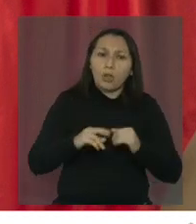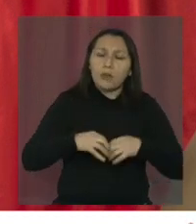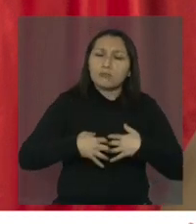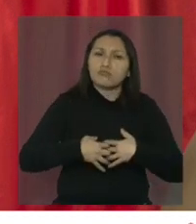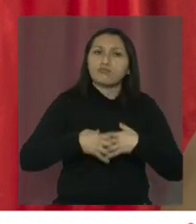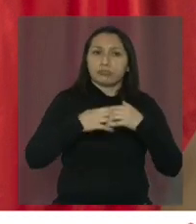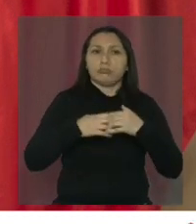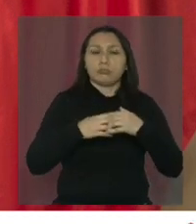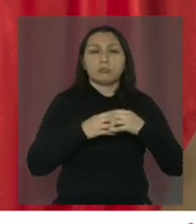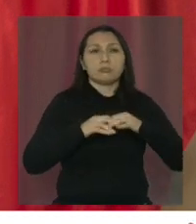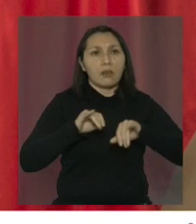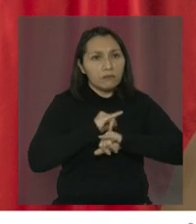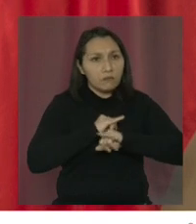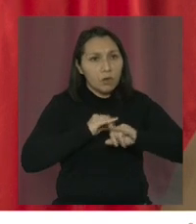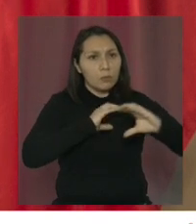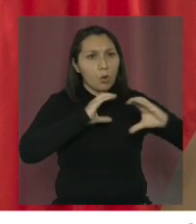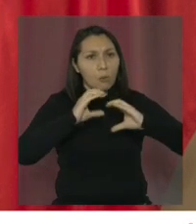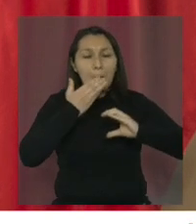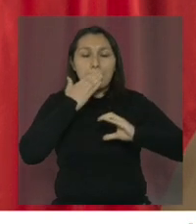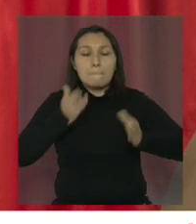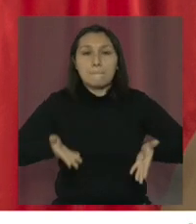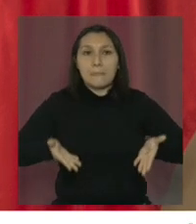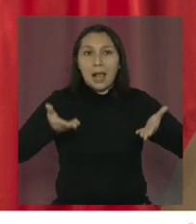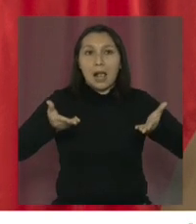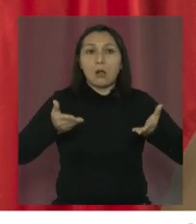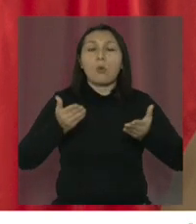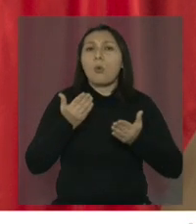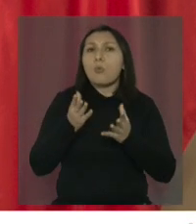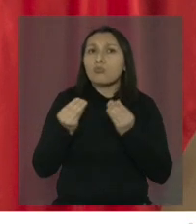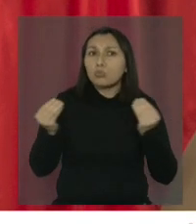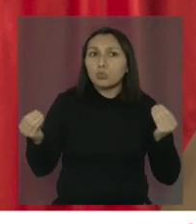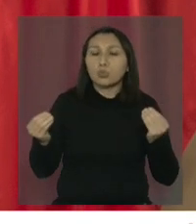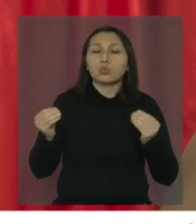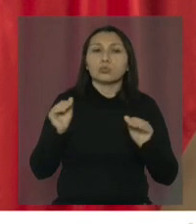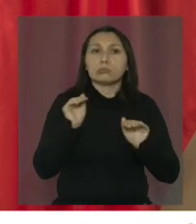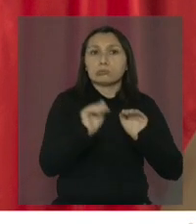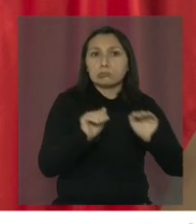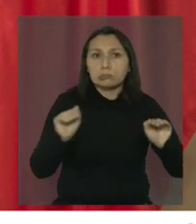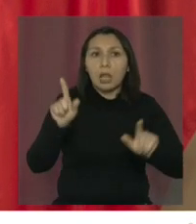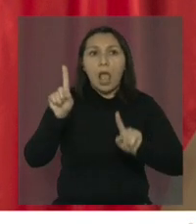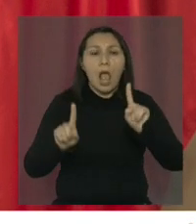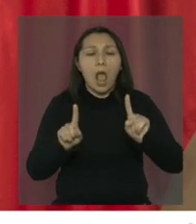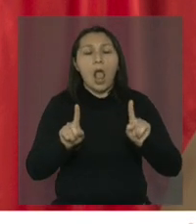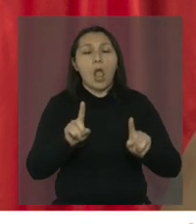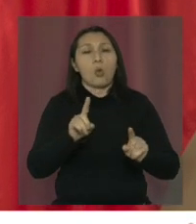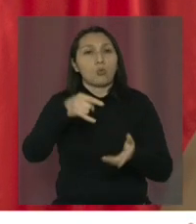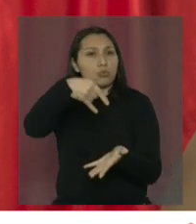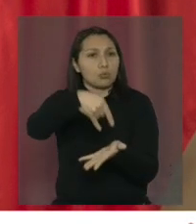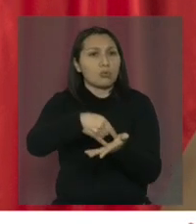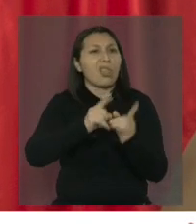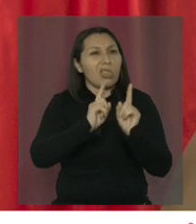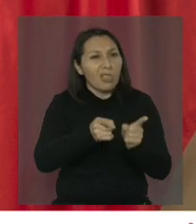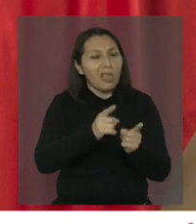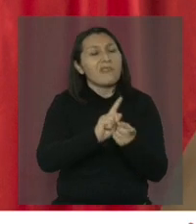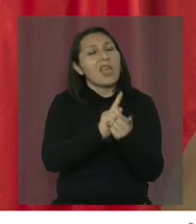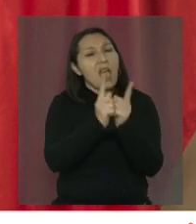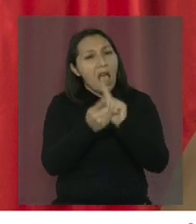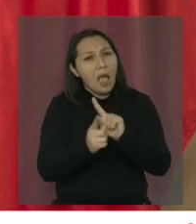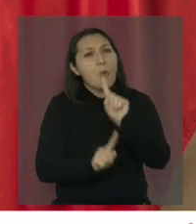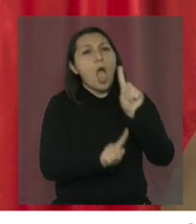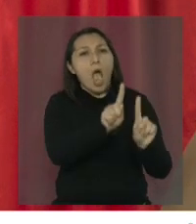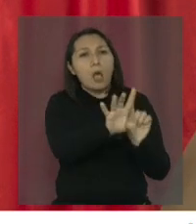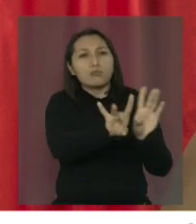van a avanzar comunicacionalmente para mejorar esto sobre todo ante los llamados que están haciendo algunos parlamentarios de que hay un cambio de gabinete